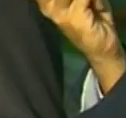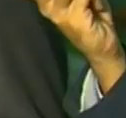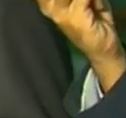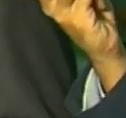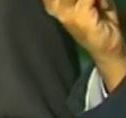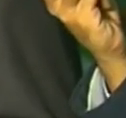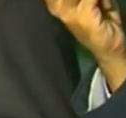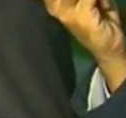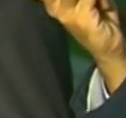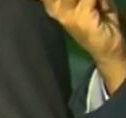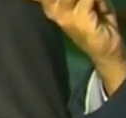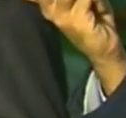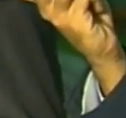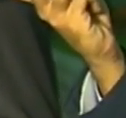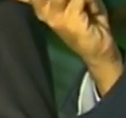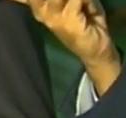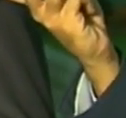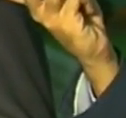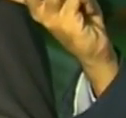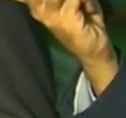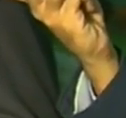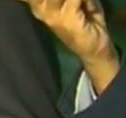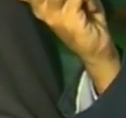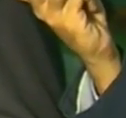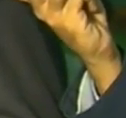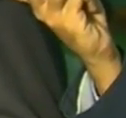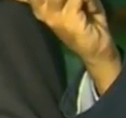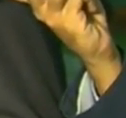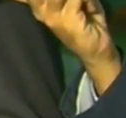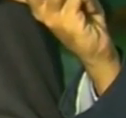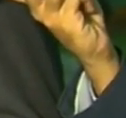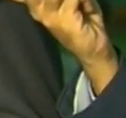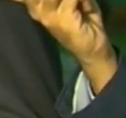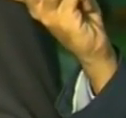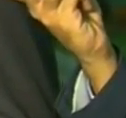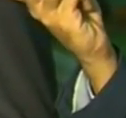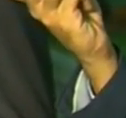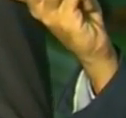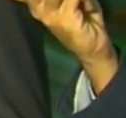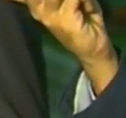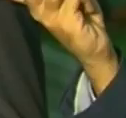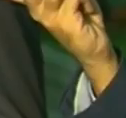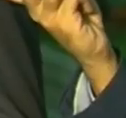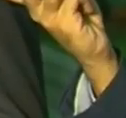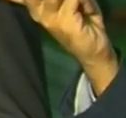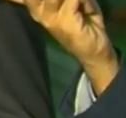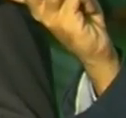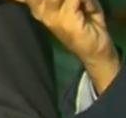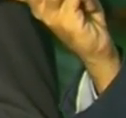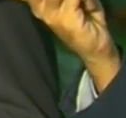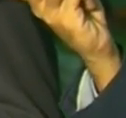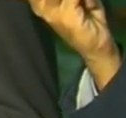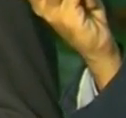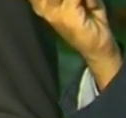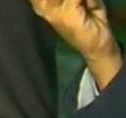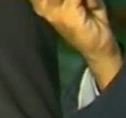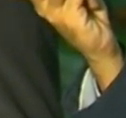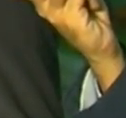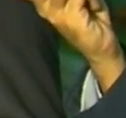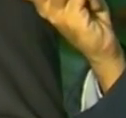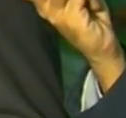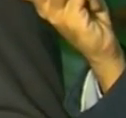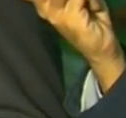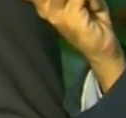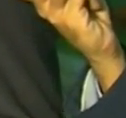falta de mecanismos de establecimiento de los precios en Venezuela. Esta cautización de precios que por la vía de la